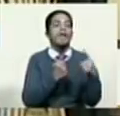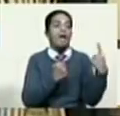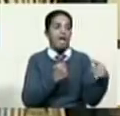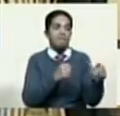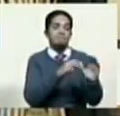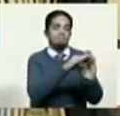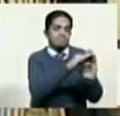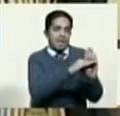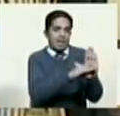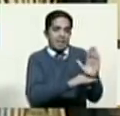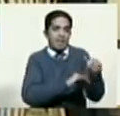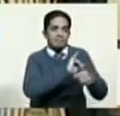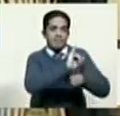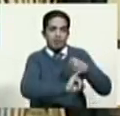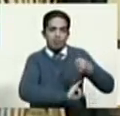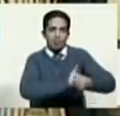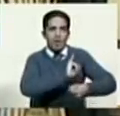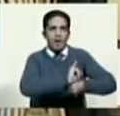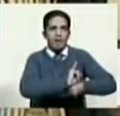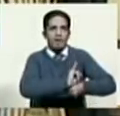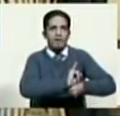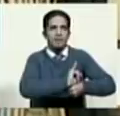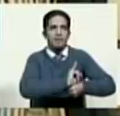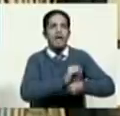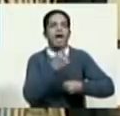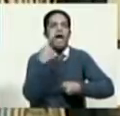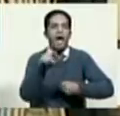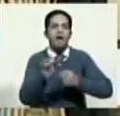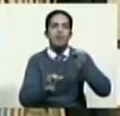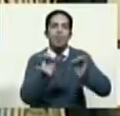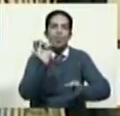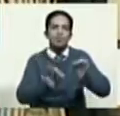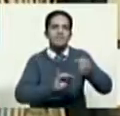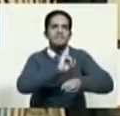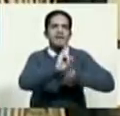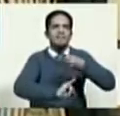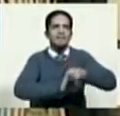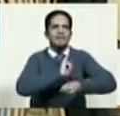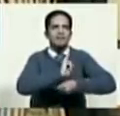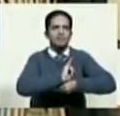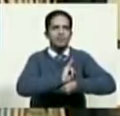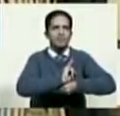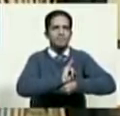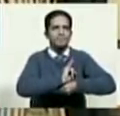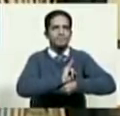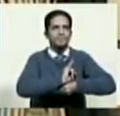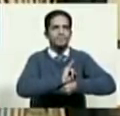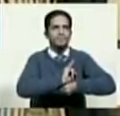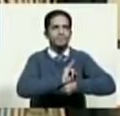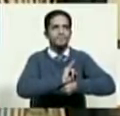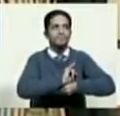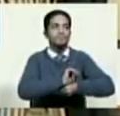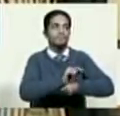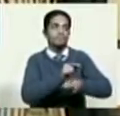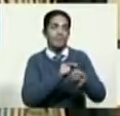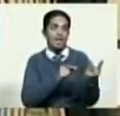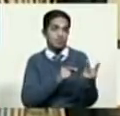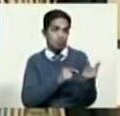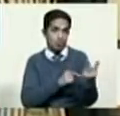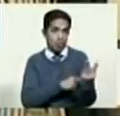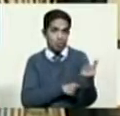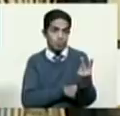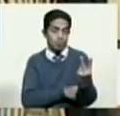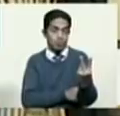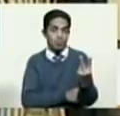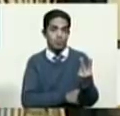internacional, hay una justicia internacional, y ese derecho y esa justicia internacional,